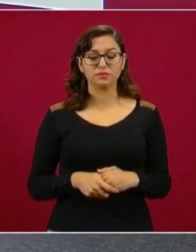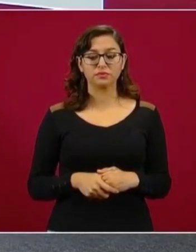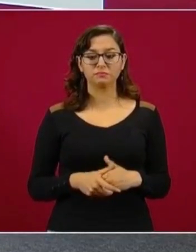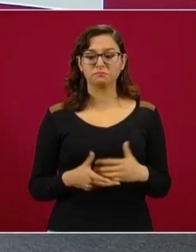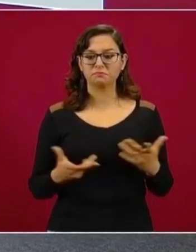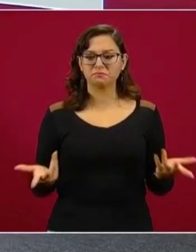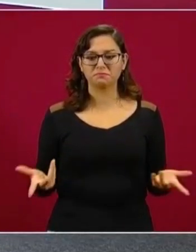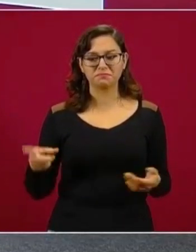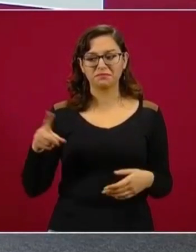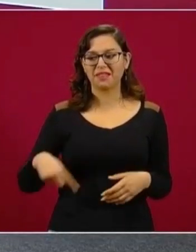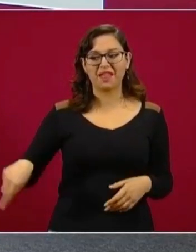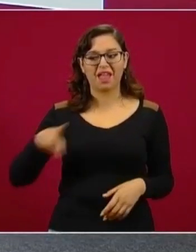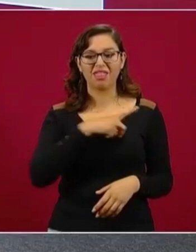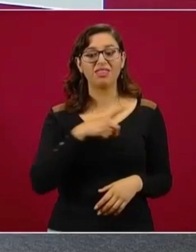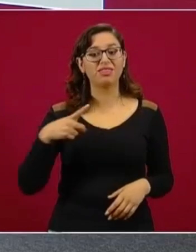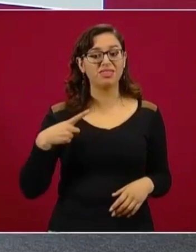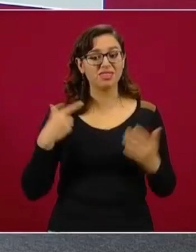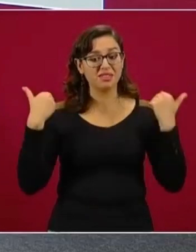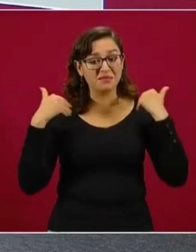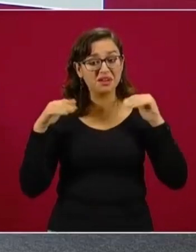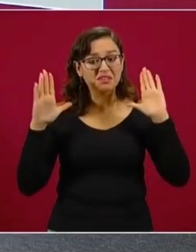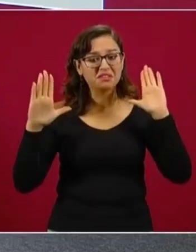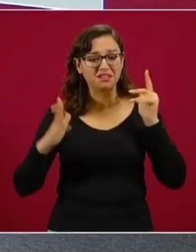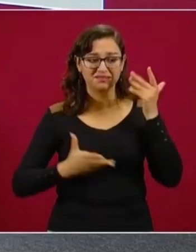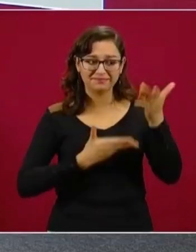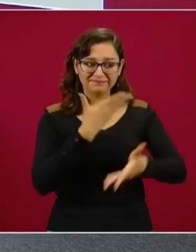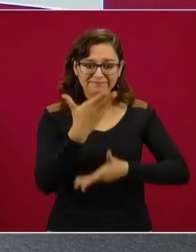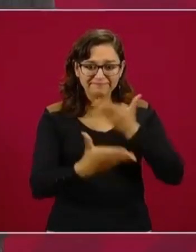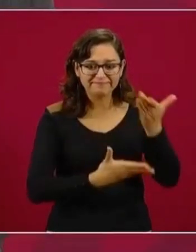deberían de ofrecer disculpas